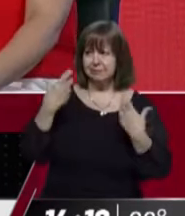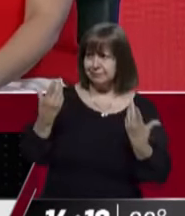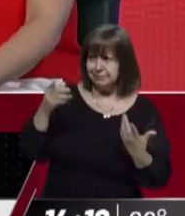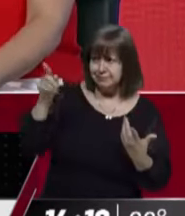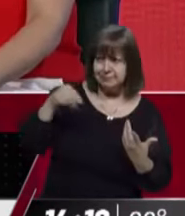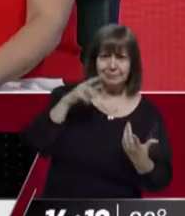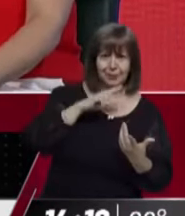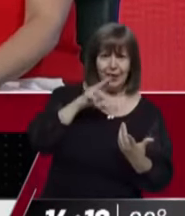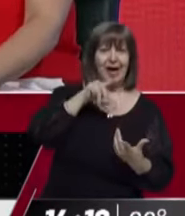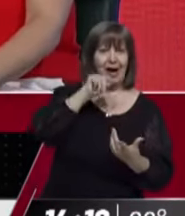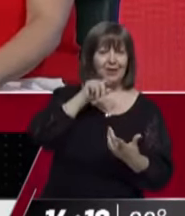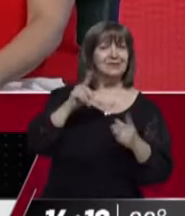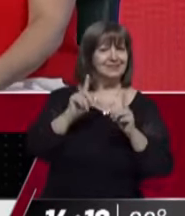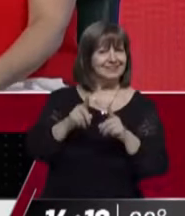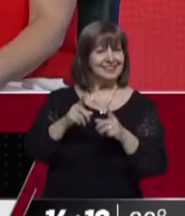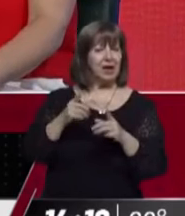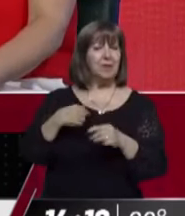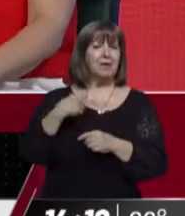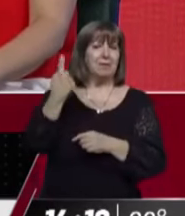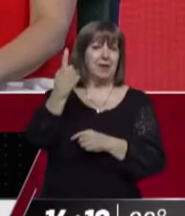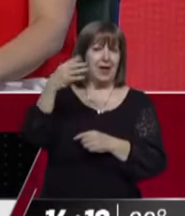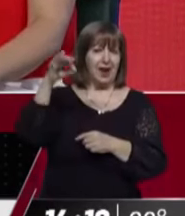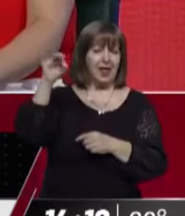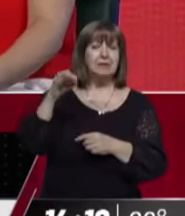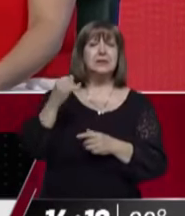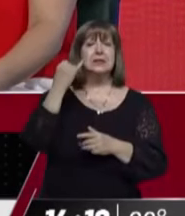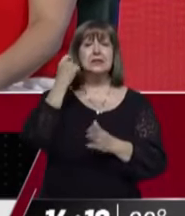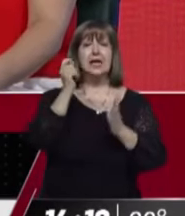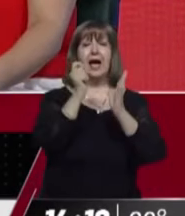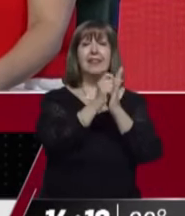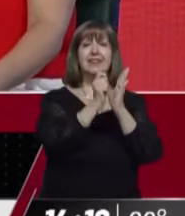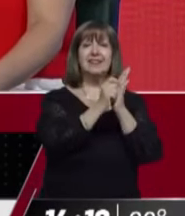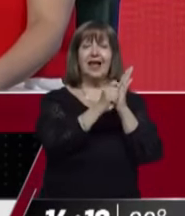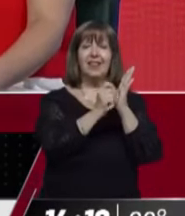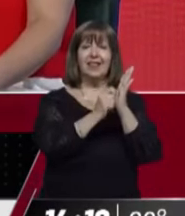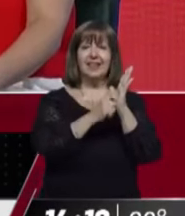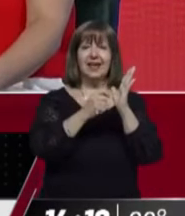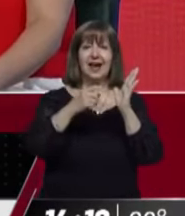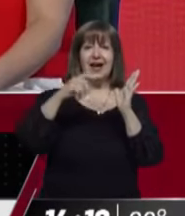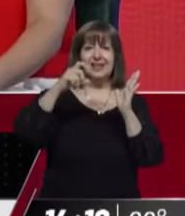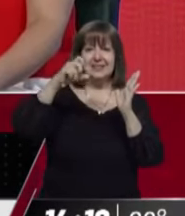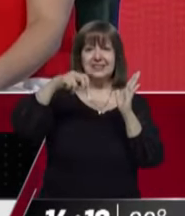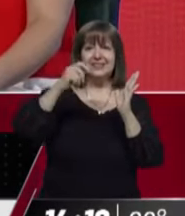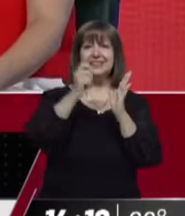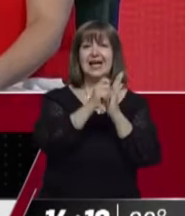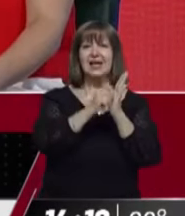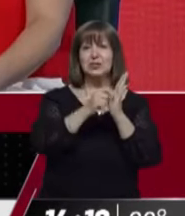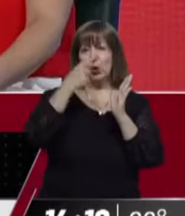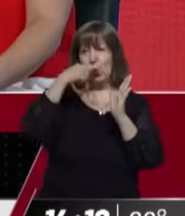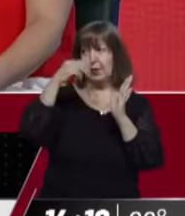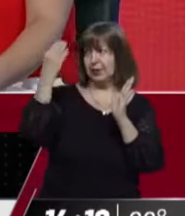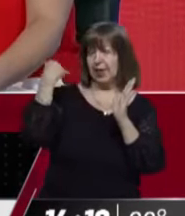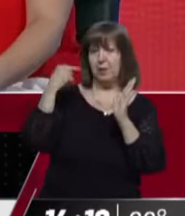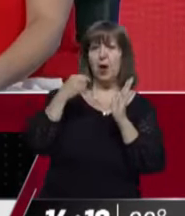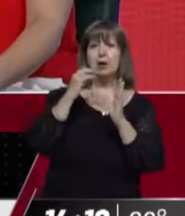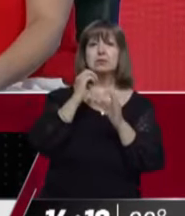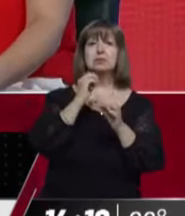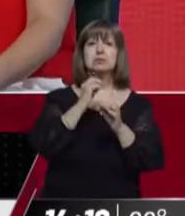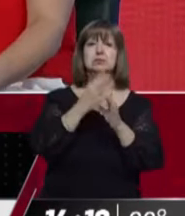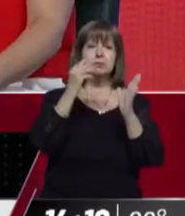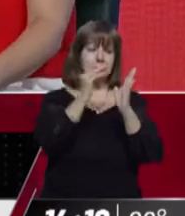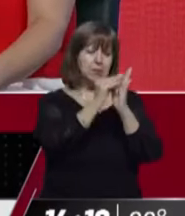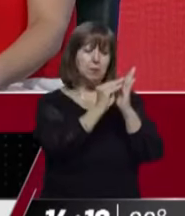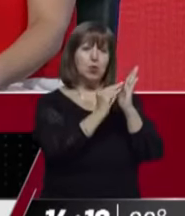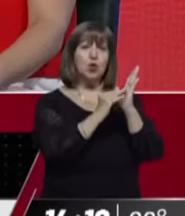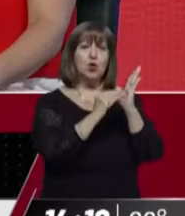pero además, la Dirección de Estadísticas y Censos de nuestra provincia ha difundido datos del último tiempo y allí se